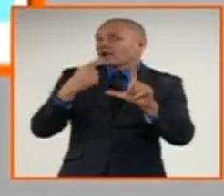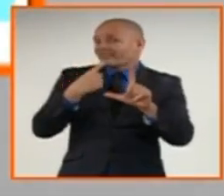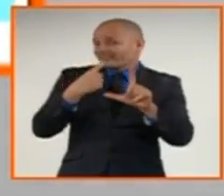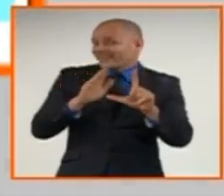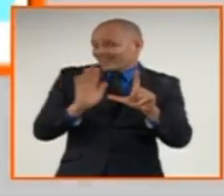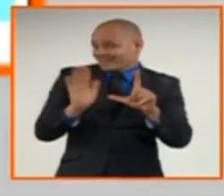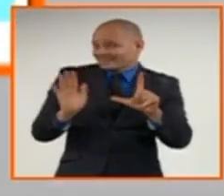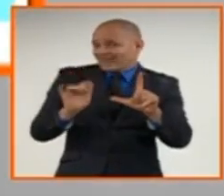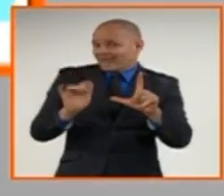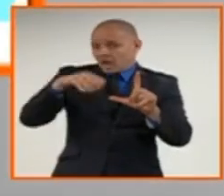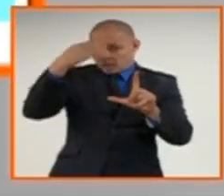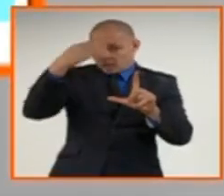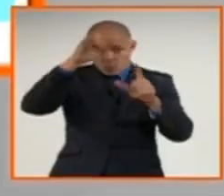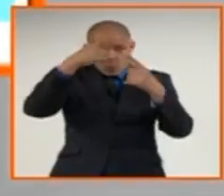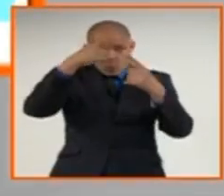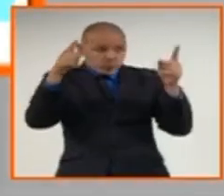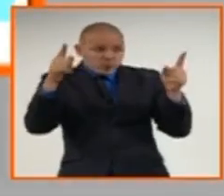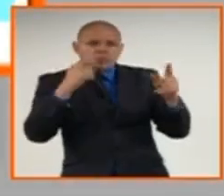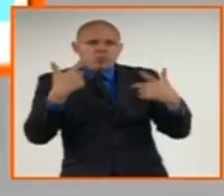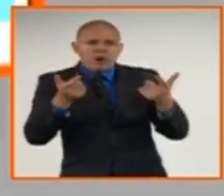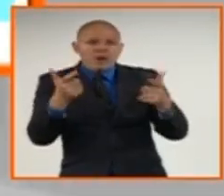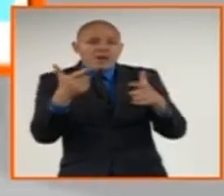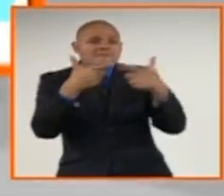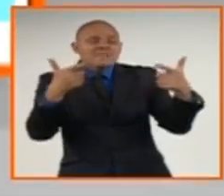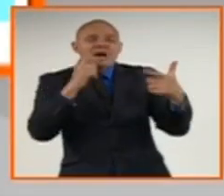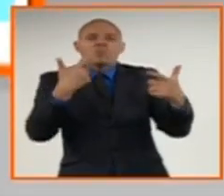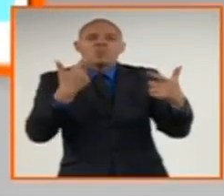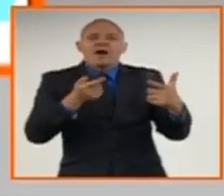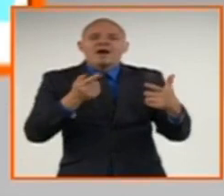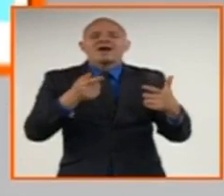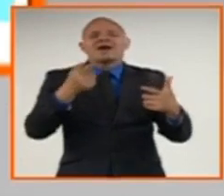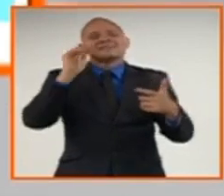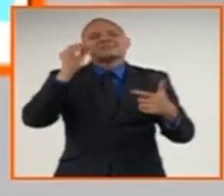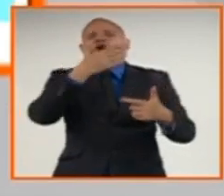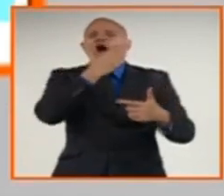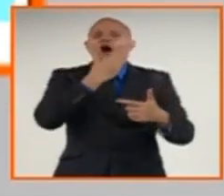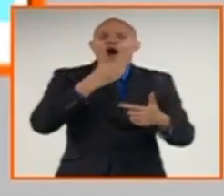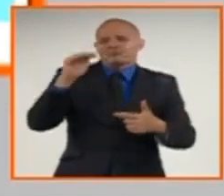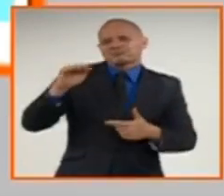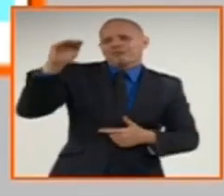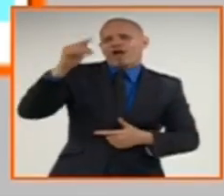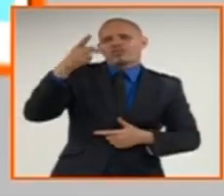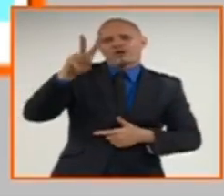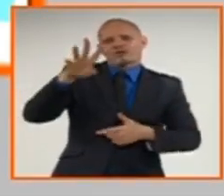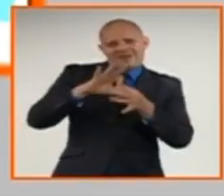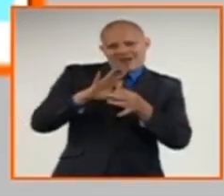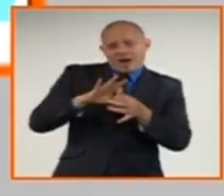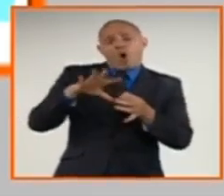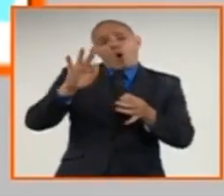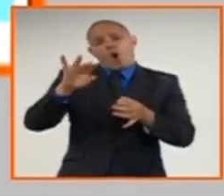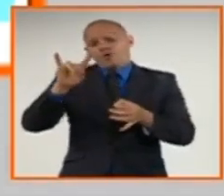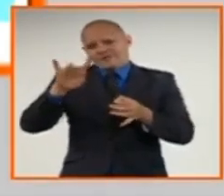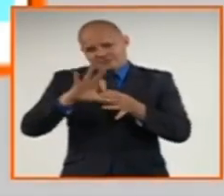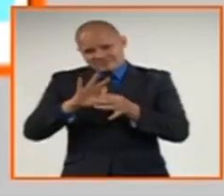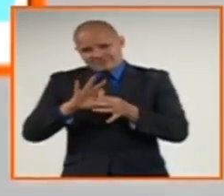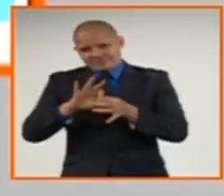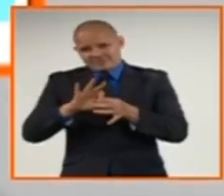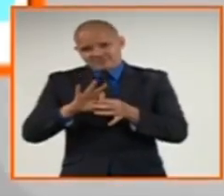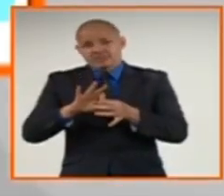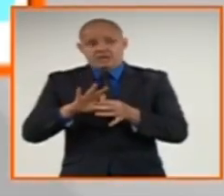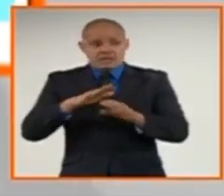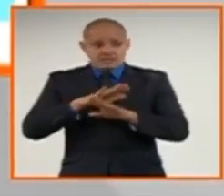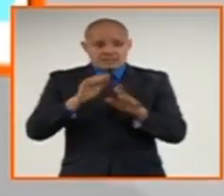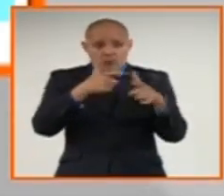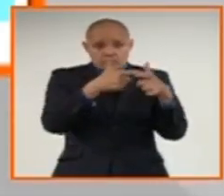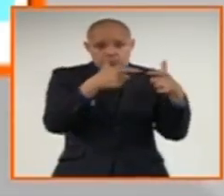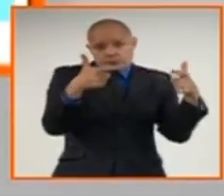es fundamentalmente los niños de grados terminales los que se recibieron esta vacuna, pero tuvimos, digamos, también el disfrute